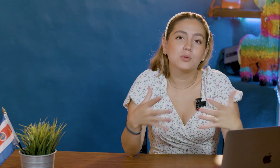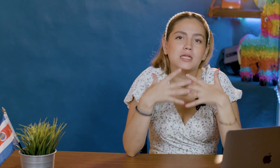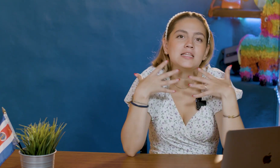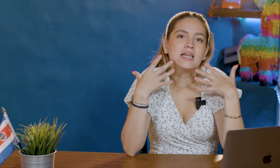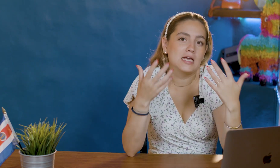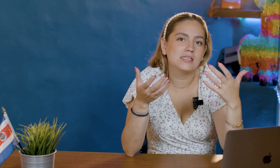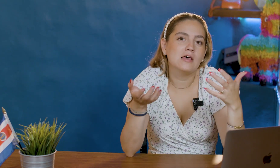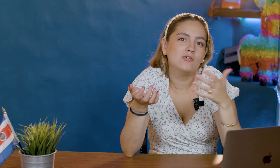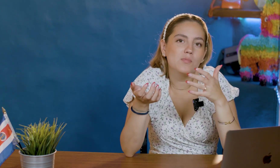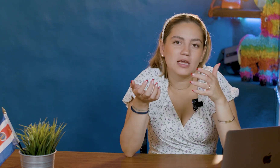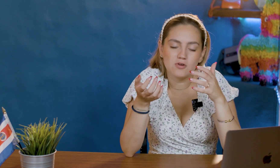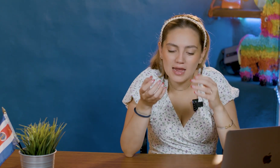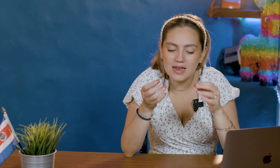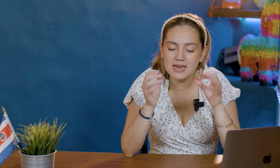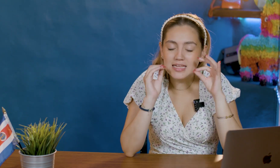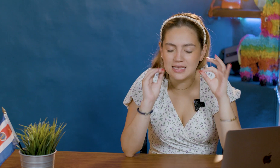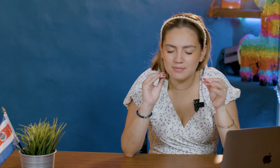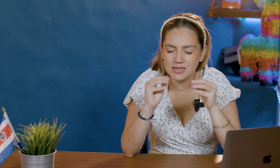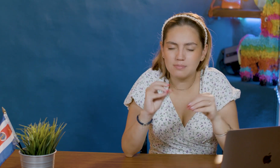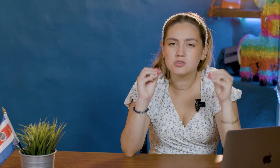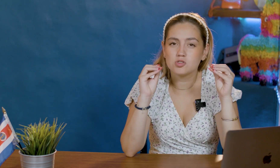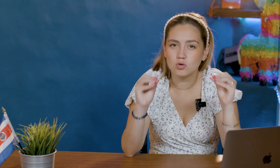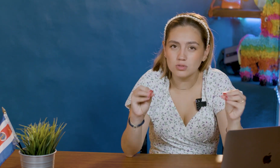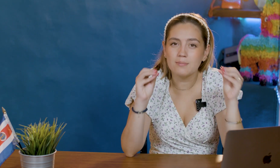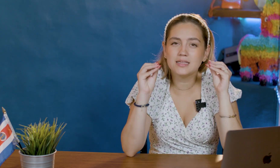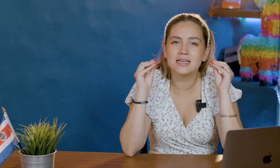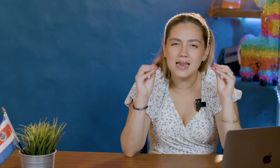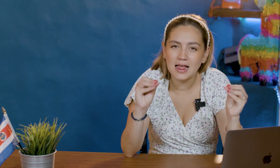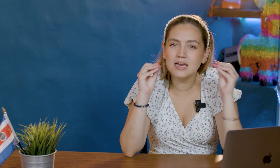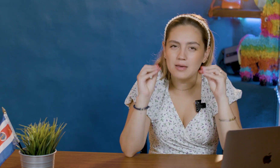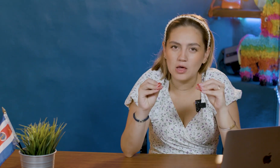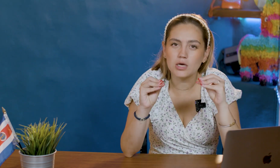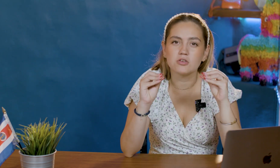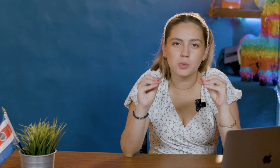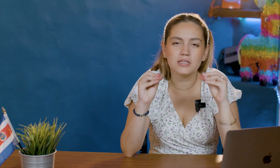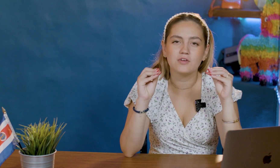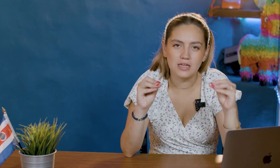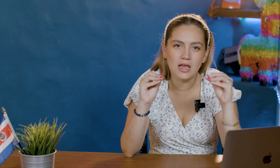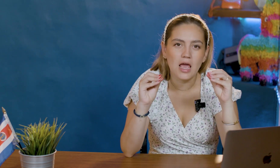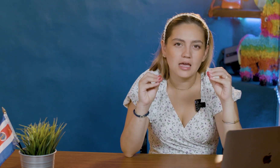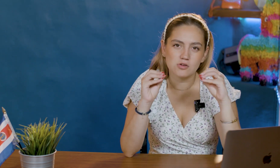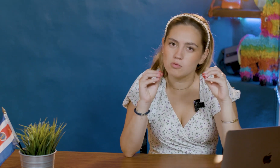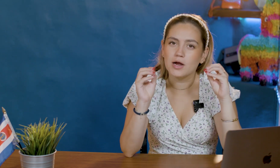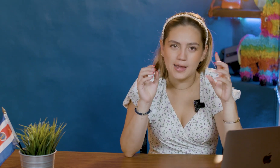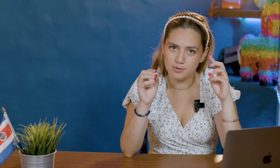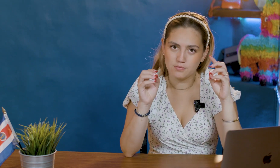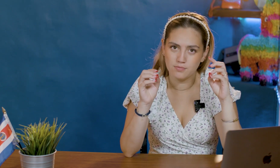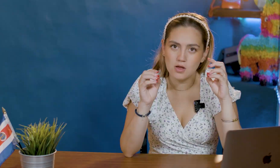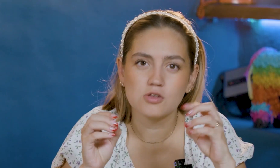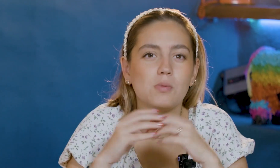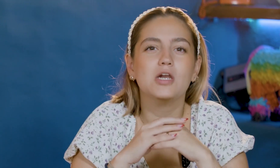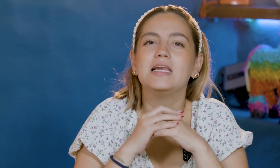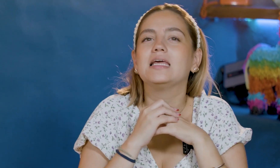creo que hasta duda anda la inteligencia de uno, porque no hay literalmente, absolutamente nada en el video que ellos puedan defender que sonó como un